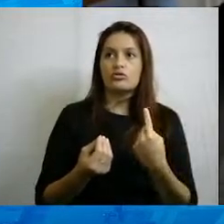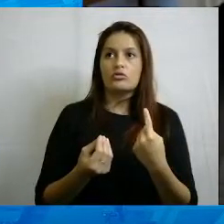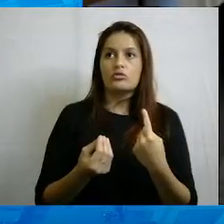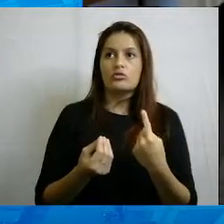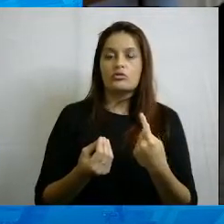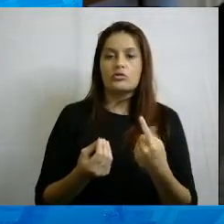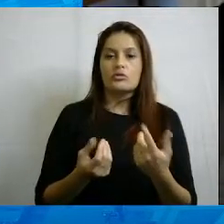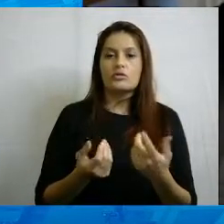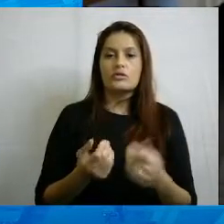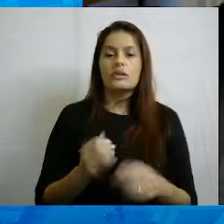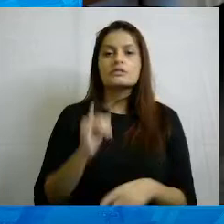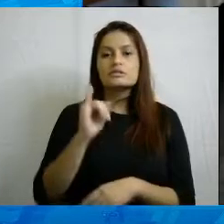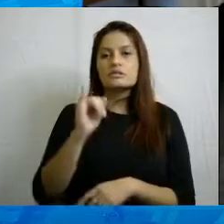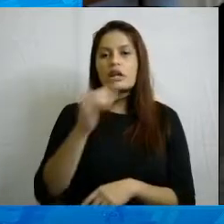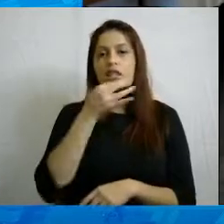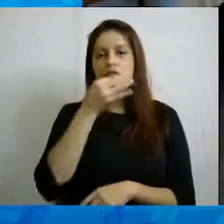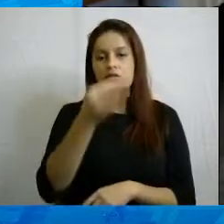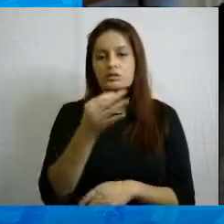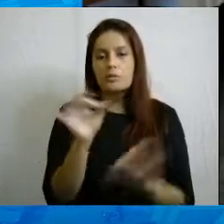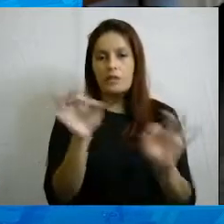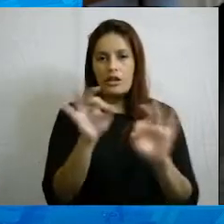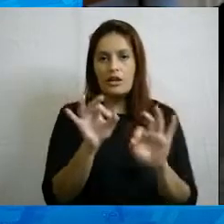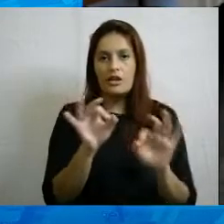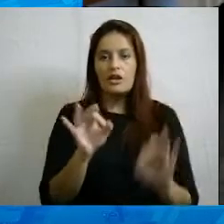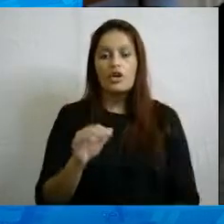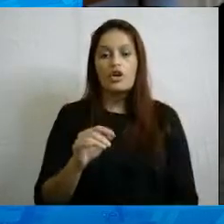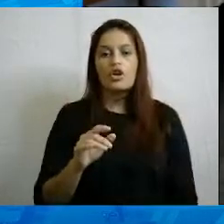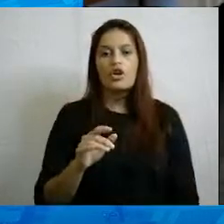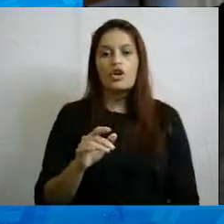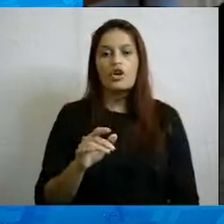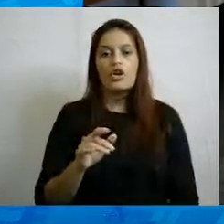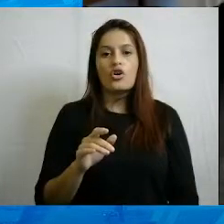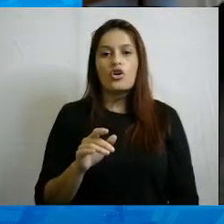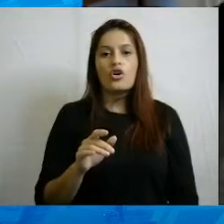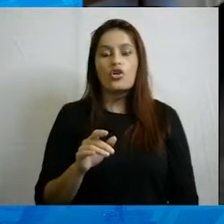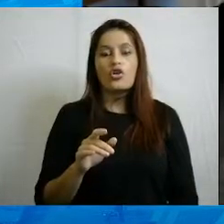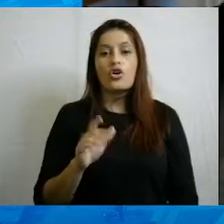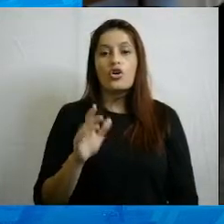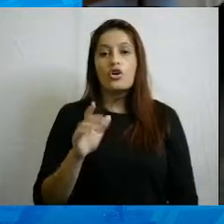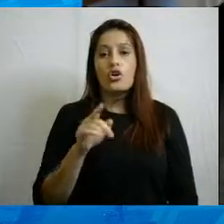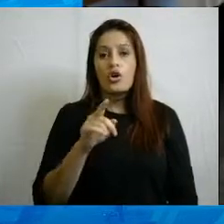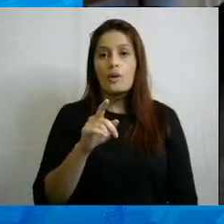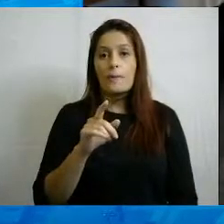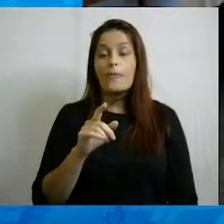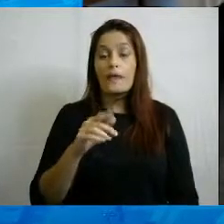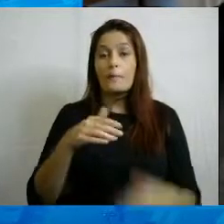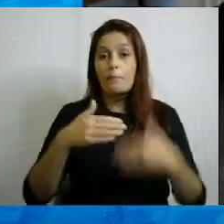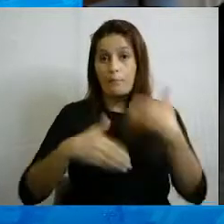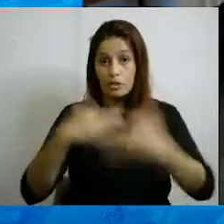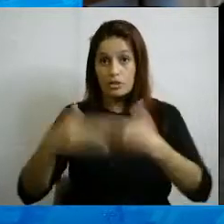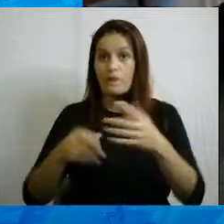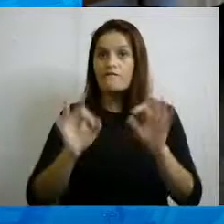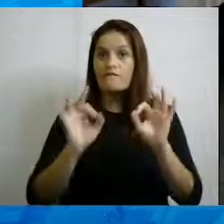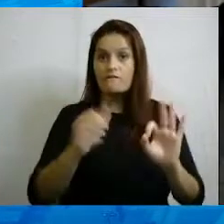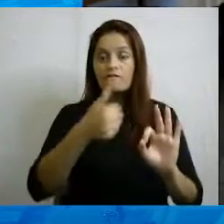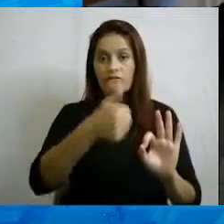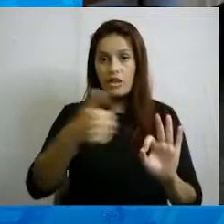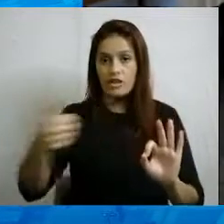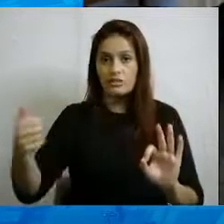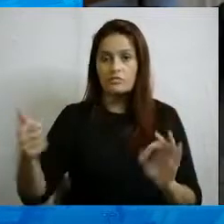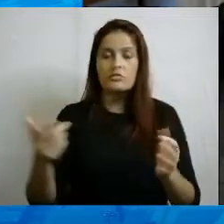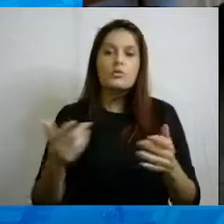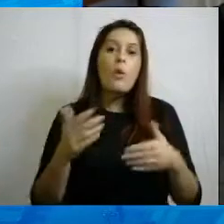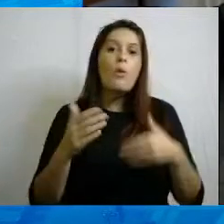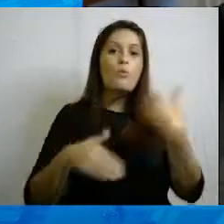sé. Sí, solo para rectificar, no es que haya existido un proceso ilegal. O sea, de hecho, si hubiera existido